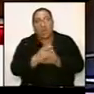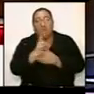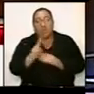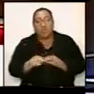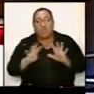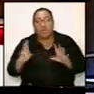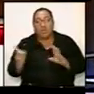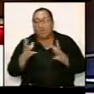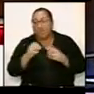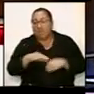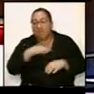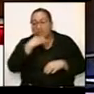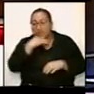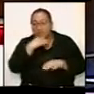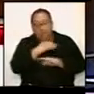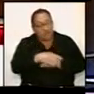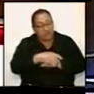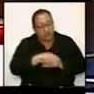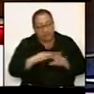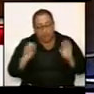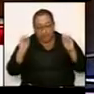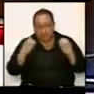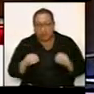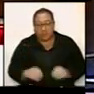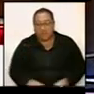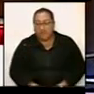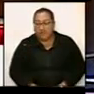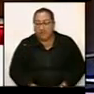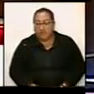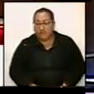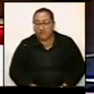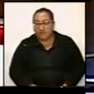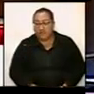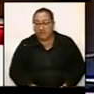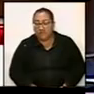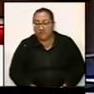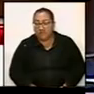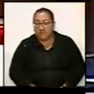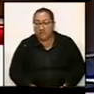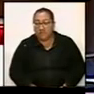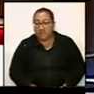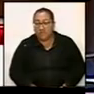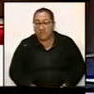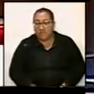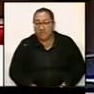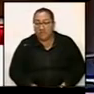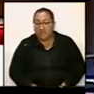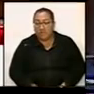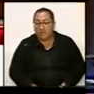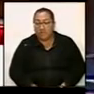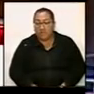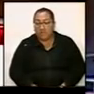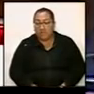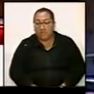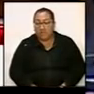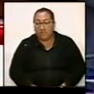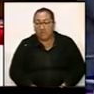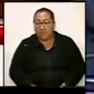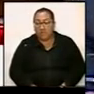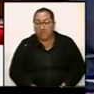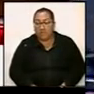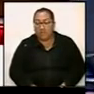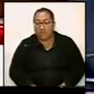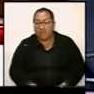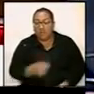2019, ya no quiero hablar ni echar más leña. Ministra de Salud, yo le recuerdo a usted